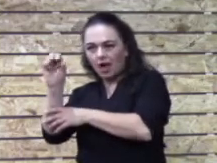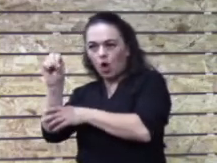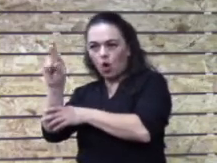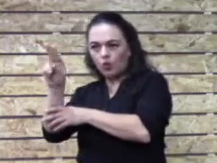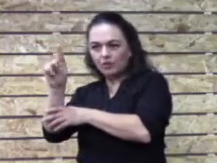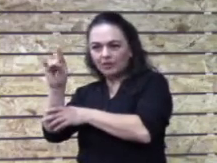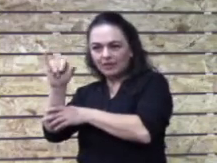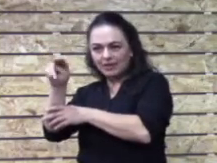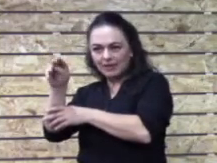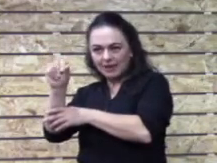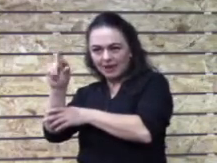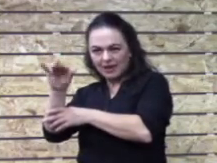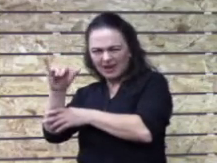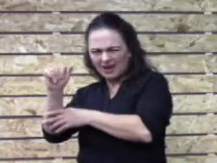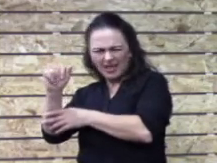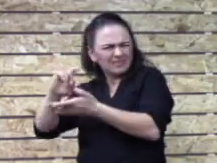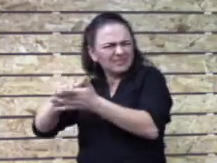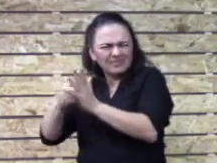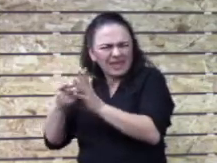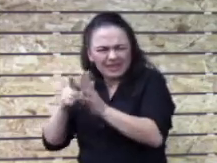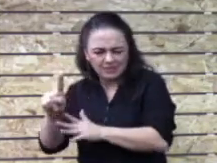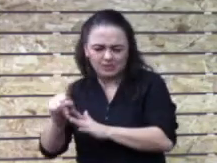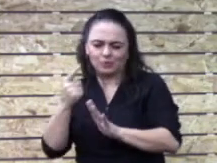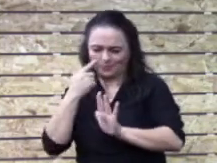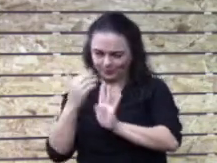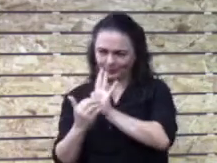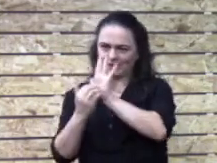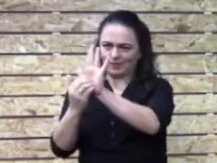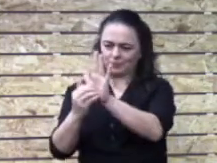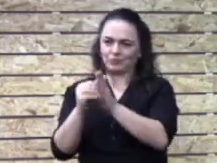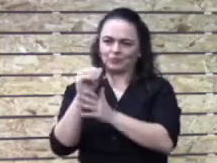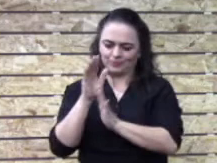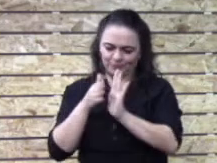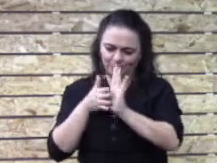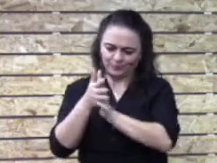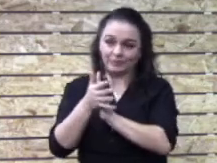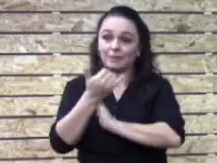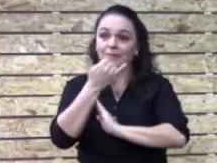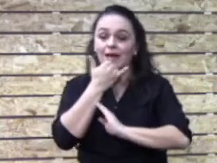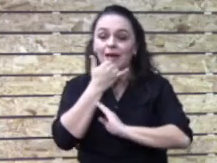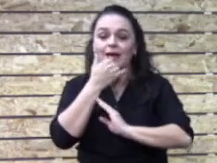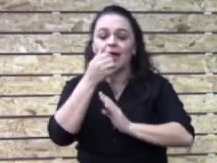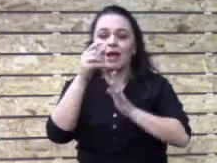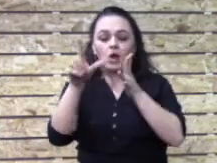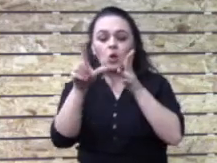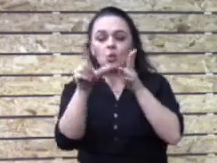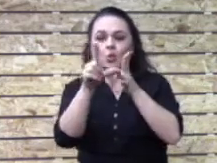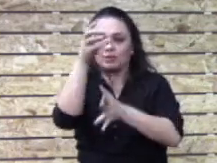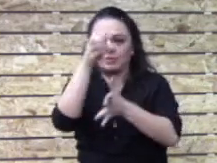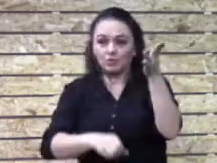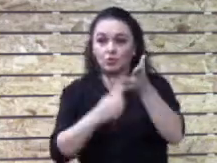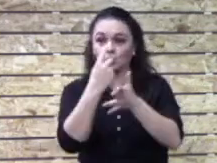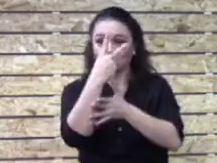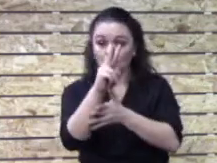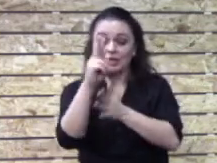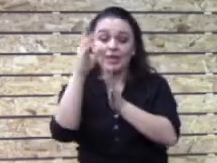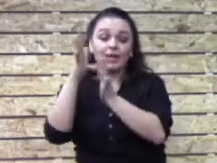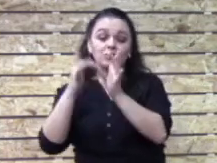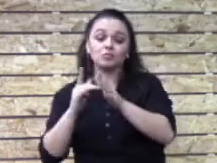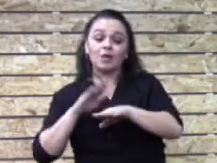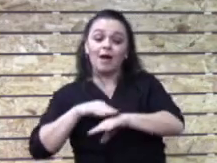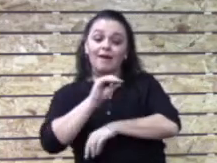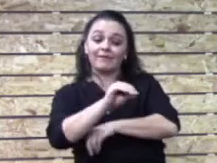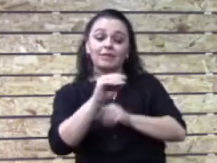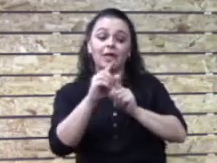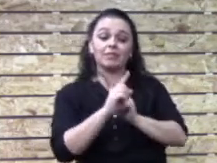más rápidamente. Por ejemplo, en el capítulo 12 de Lucas, Jesús le promete a sus